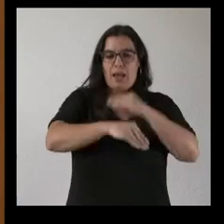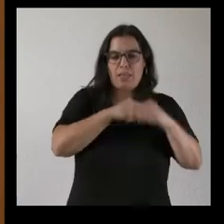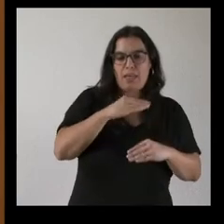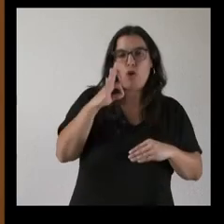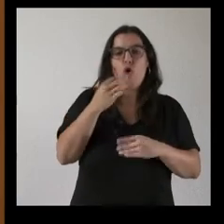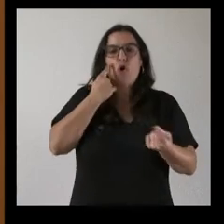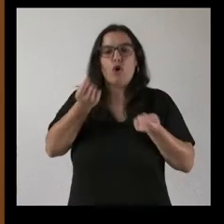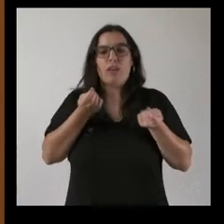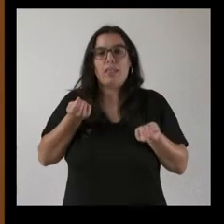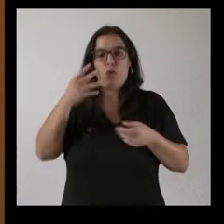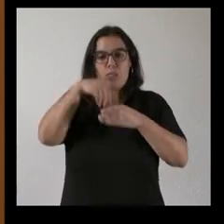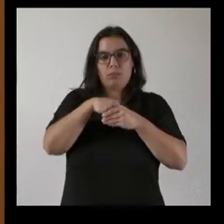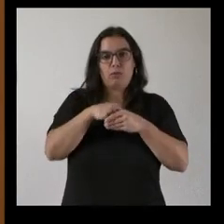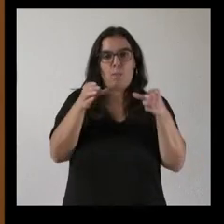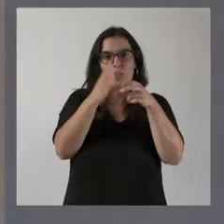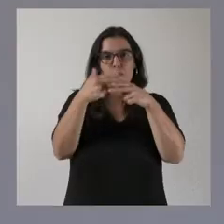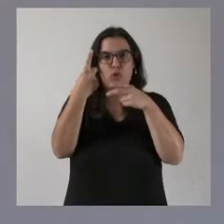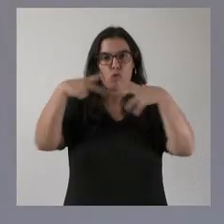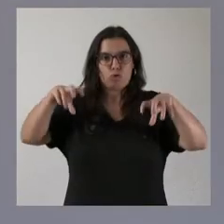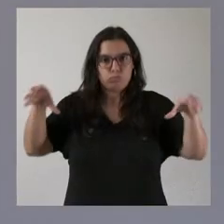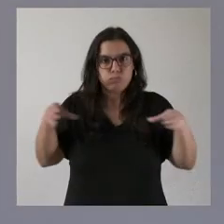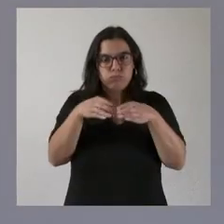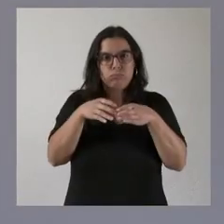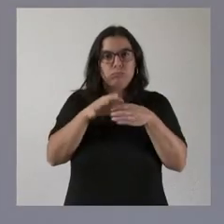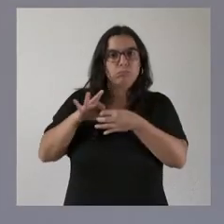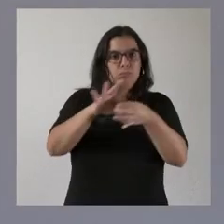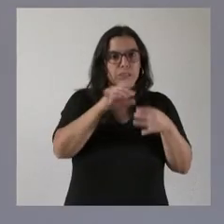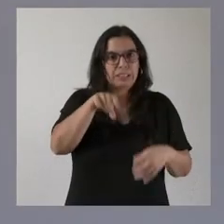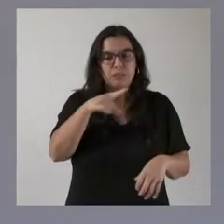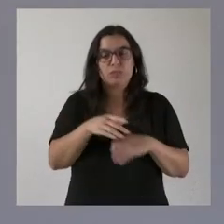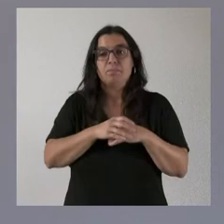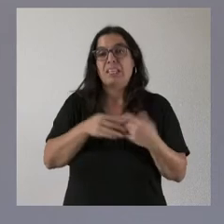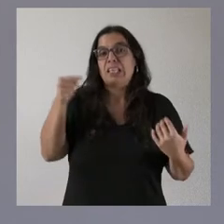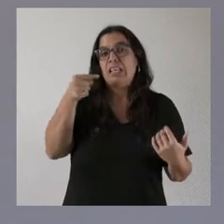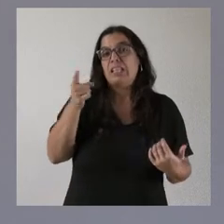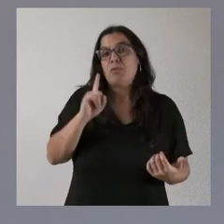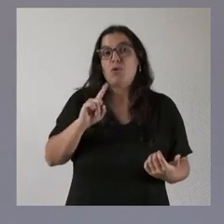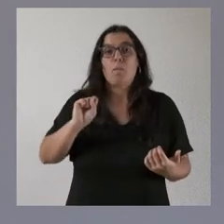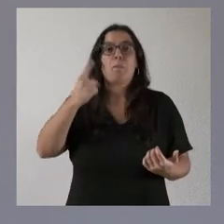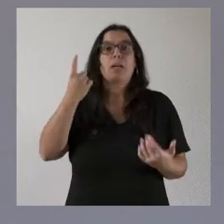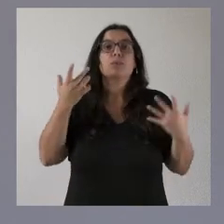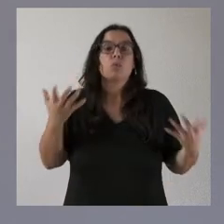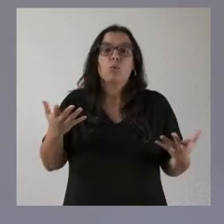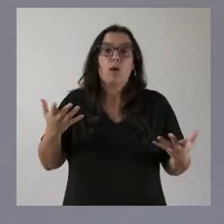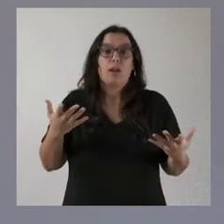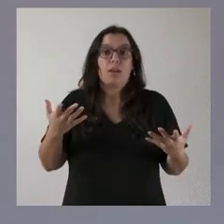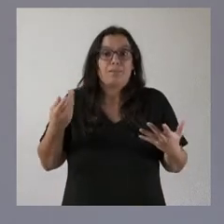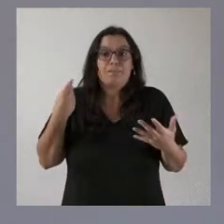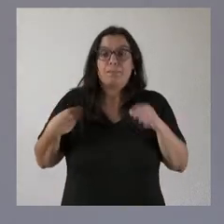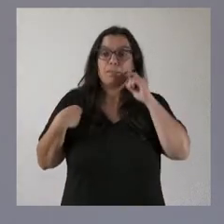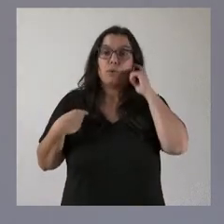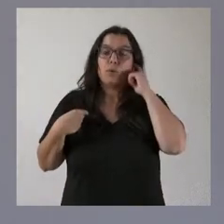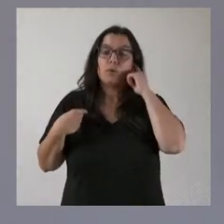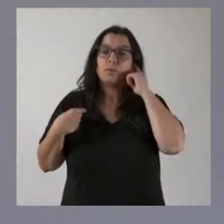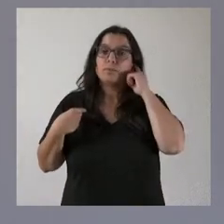dos partidos que lo integran Bueno más que sombras lo que existe es la insuficiencia propia de